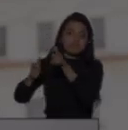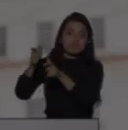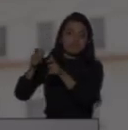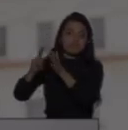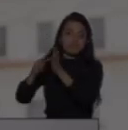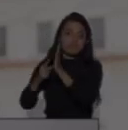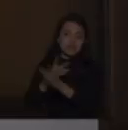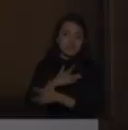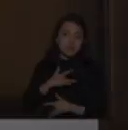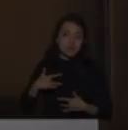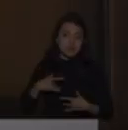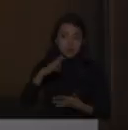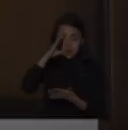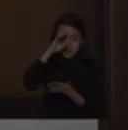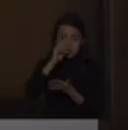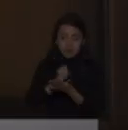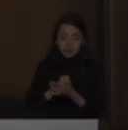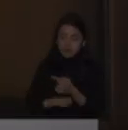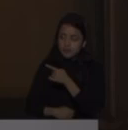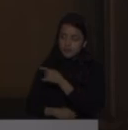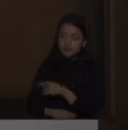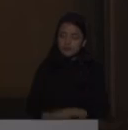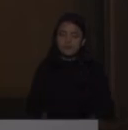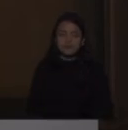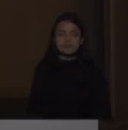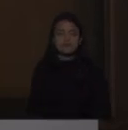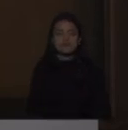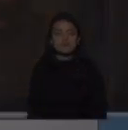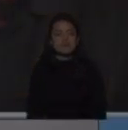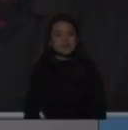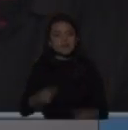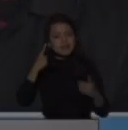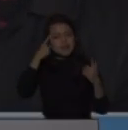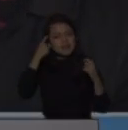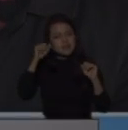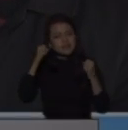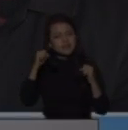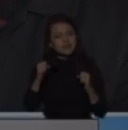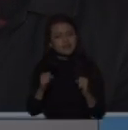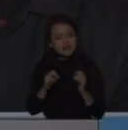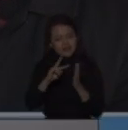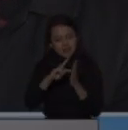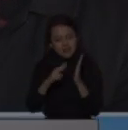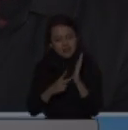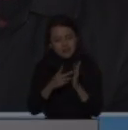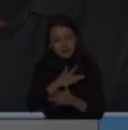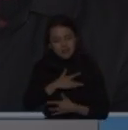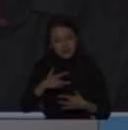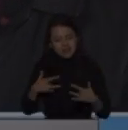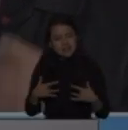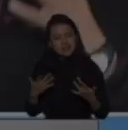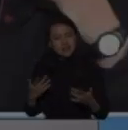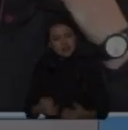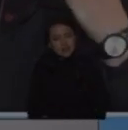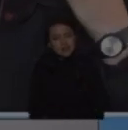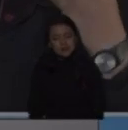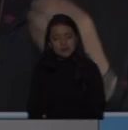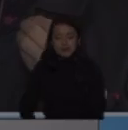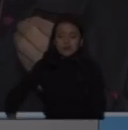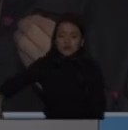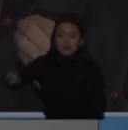reforma a la salud. Estoy preocupado por la salud de Colombia y por la reforma de la salud y quiero invitar a los congresistas a